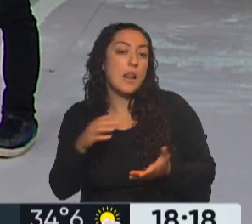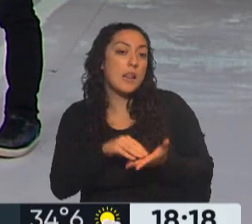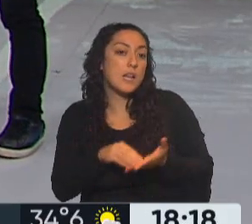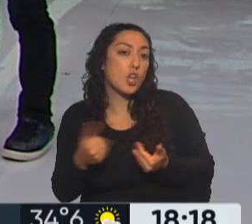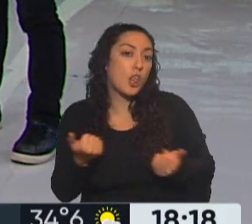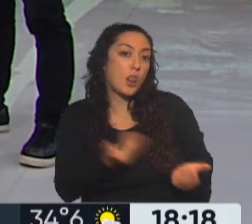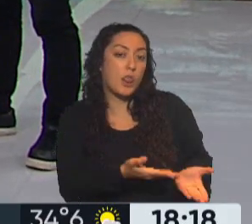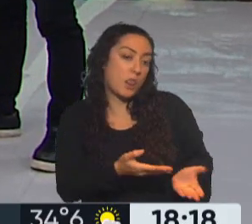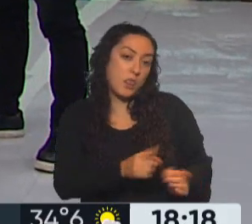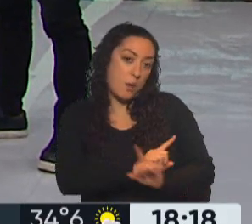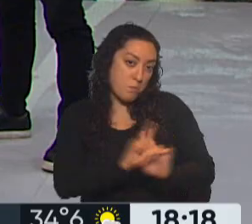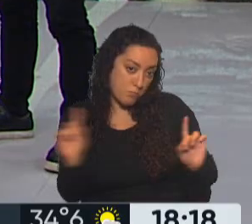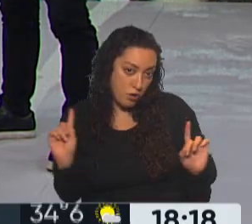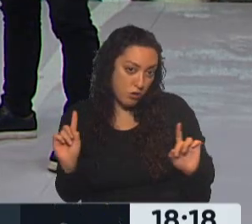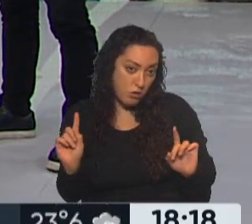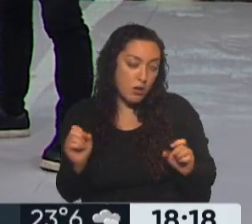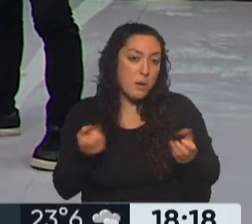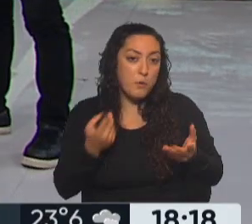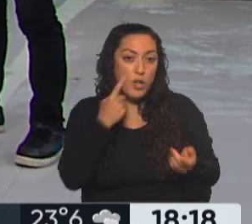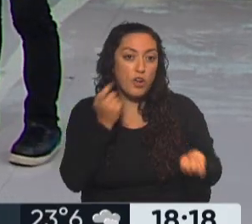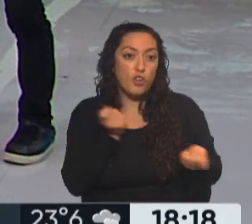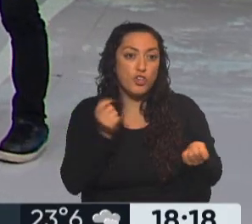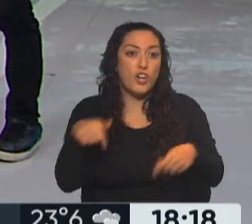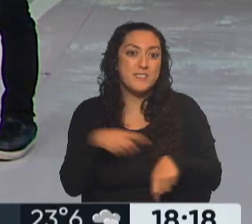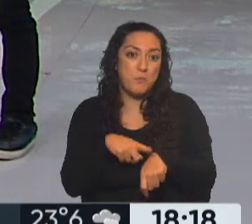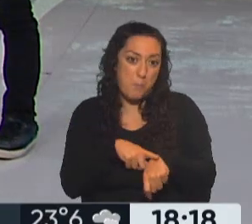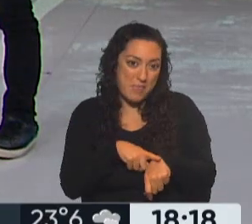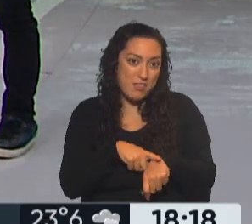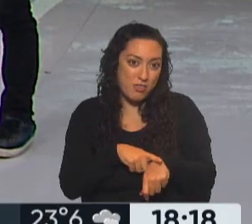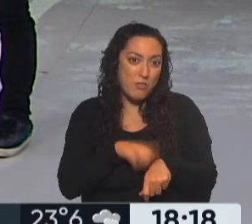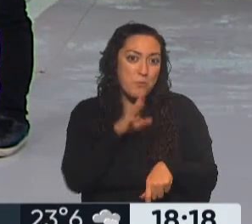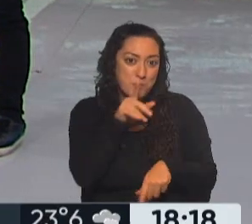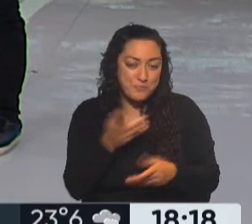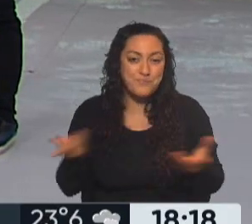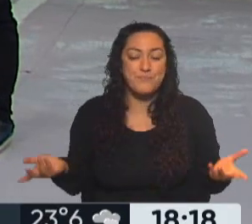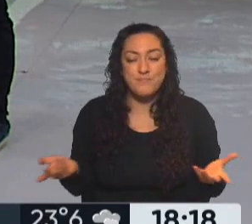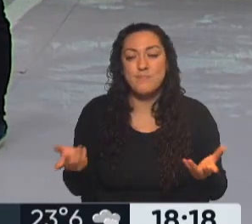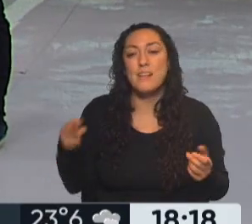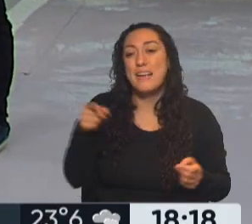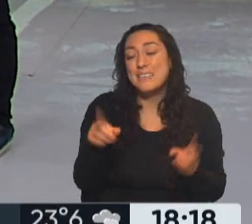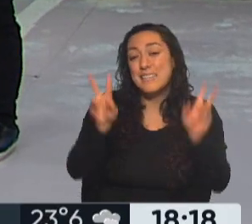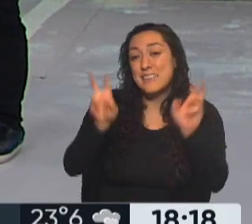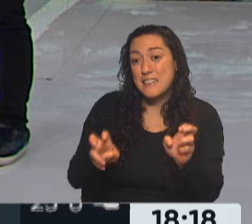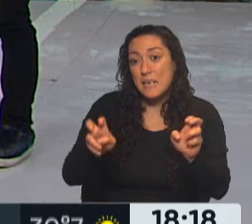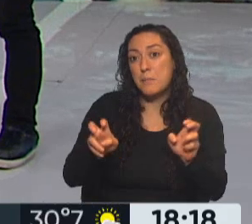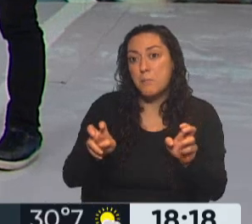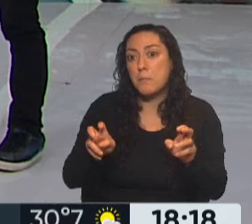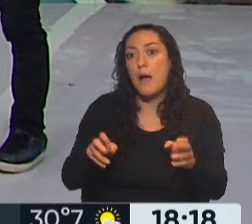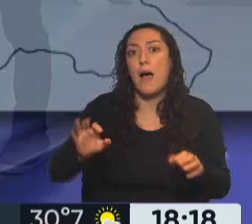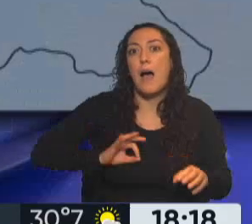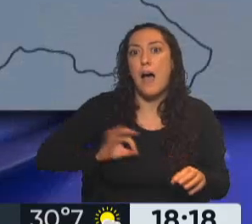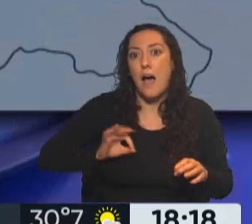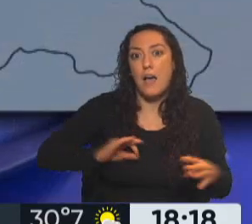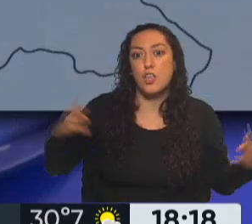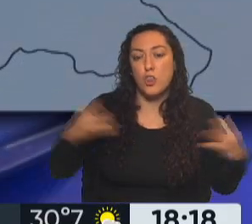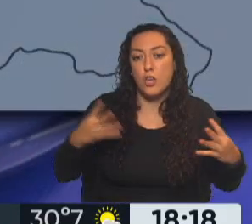los territorios que fueron o que son controlados en este momento por Rusia. De hecho, esto fue justamente lo que paralizó estos años de guerra,